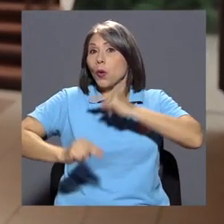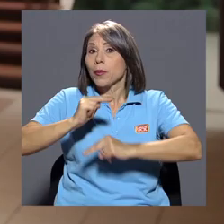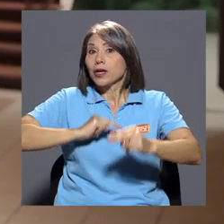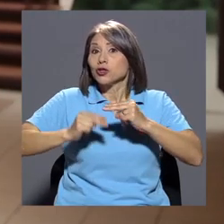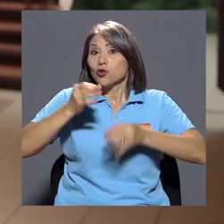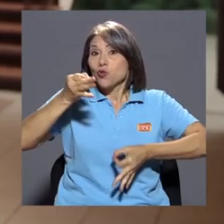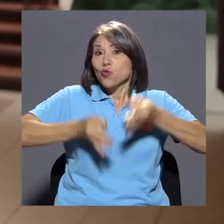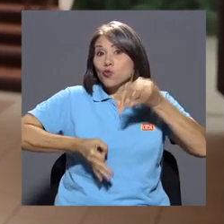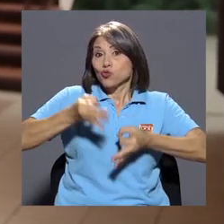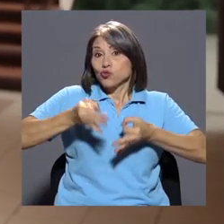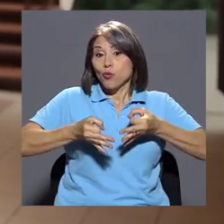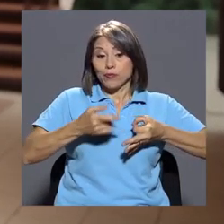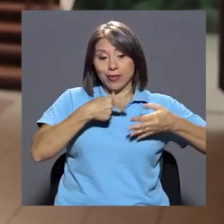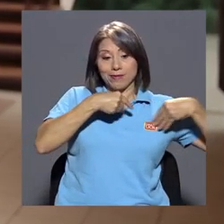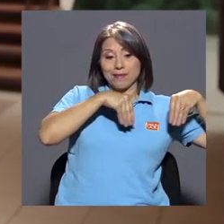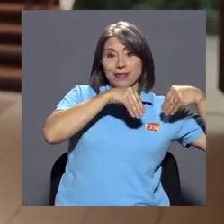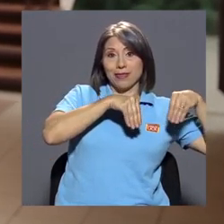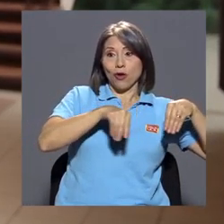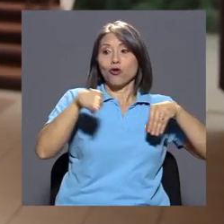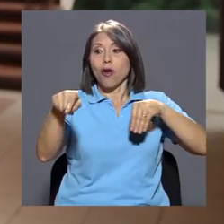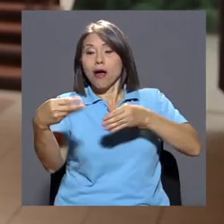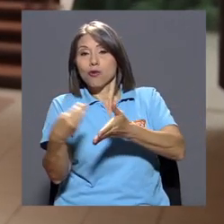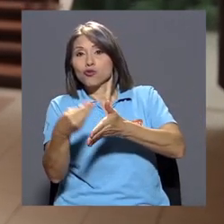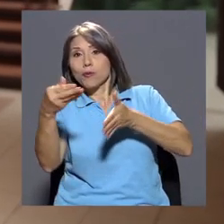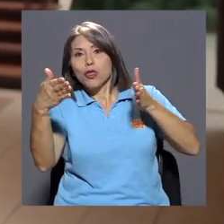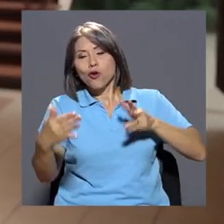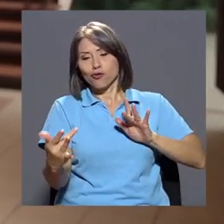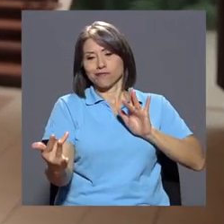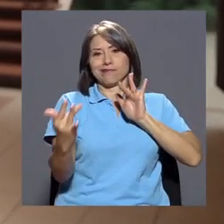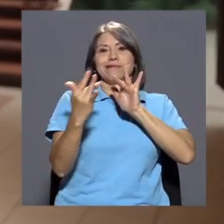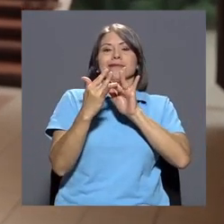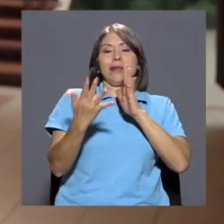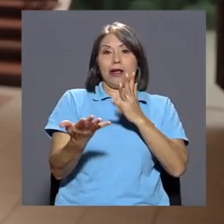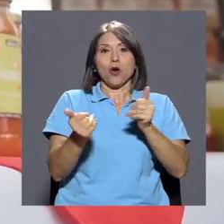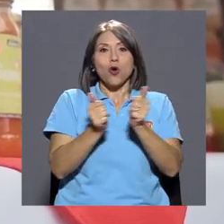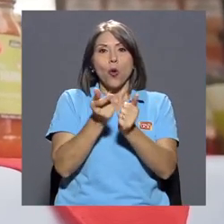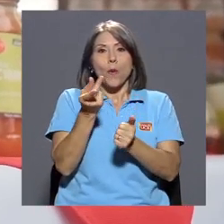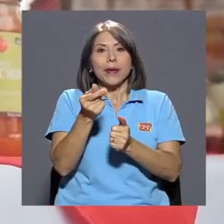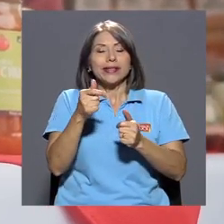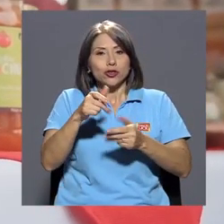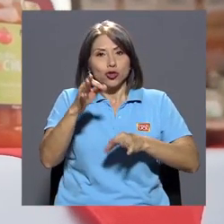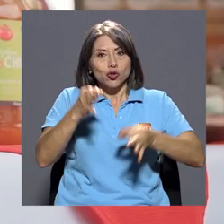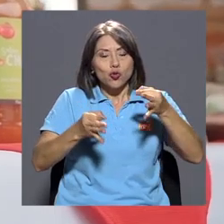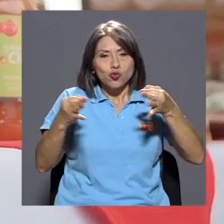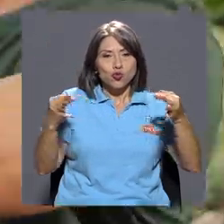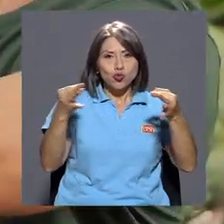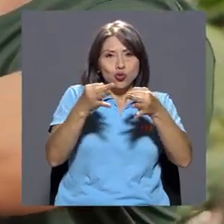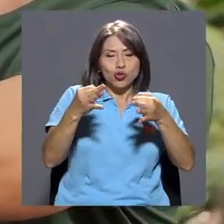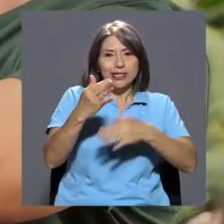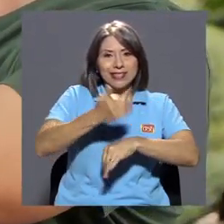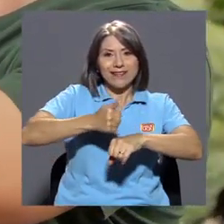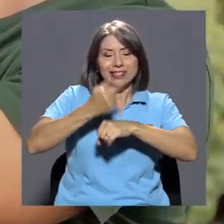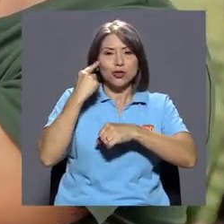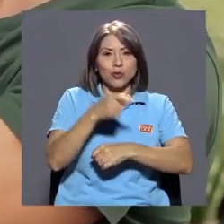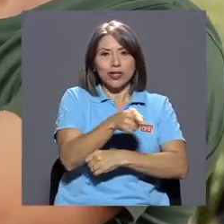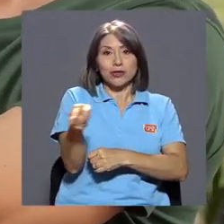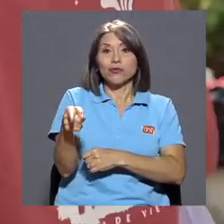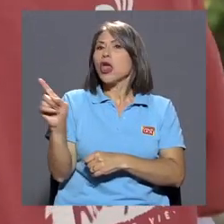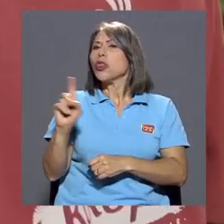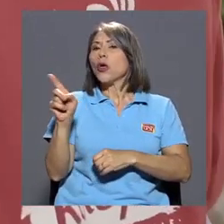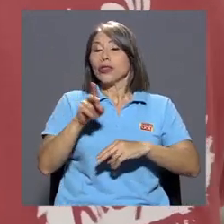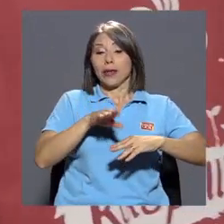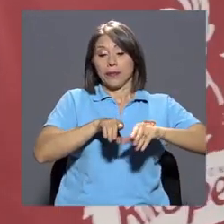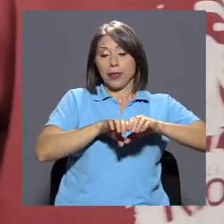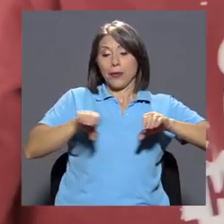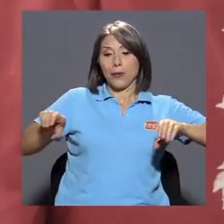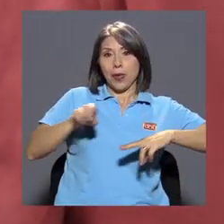involucran con pequeños proyectos, con pequeños aportes, como también la cantidad de personas que participan. También practicamos la economía